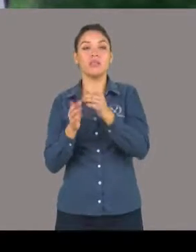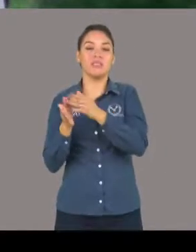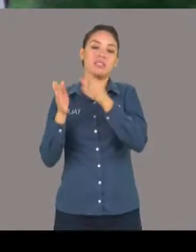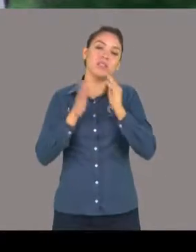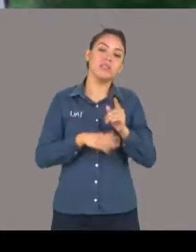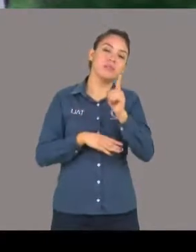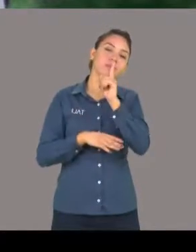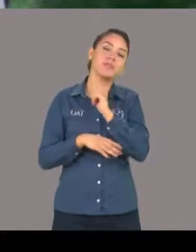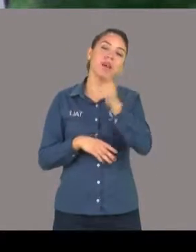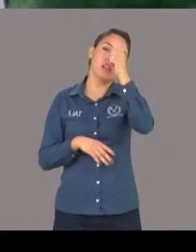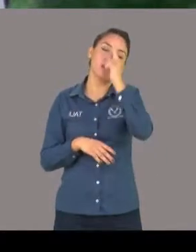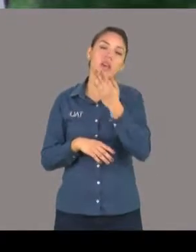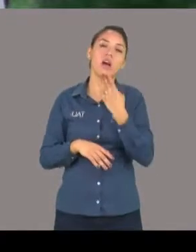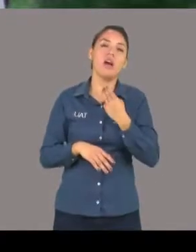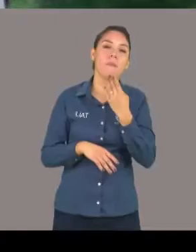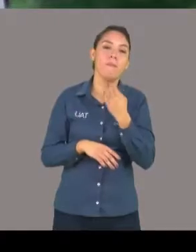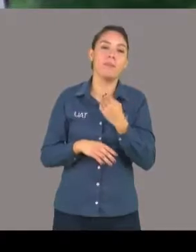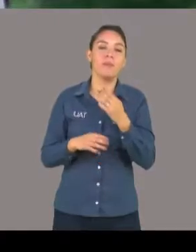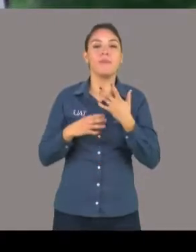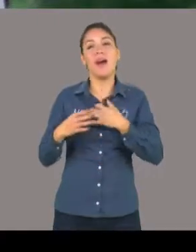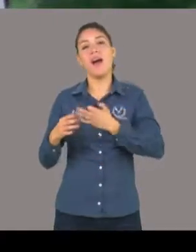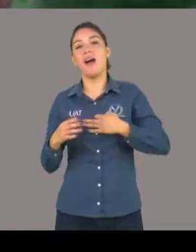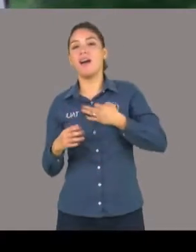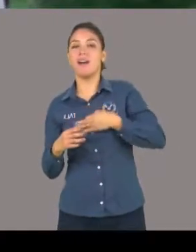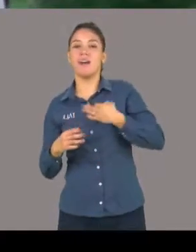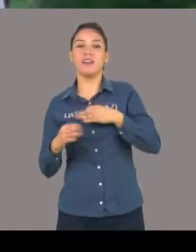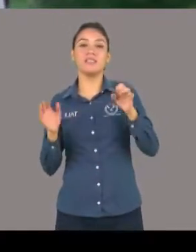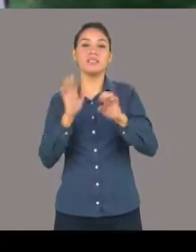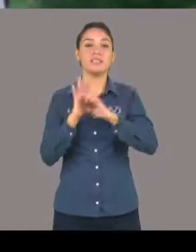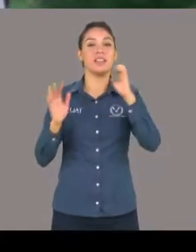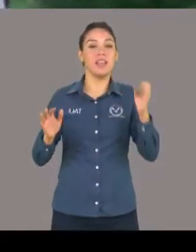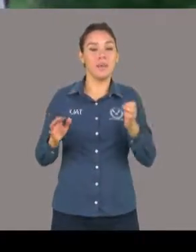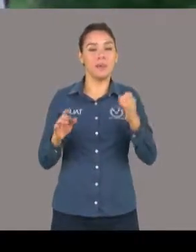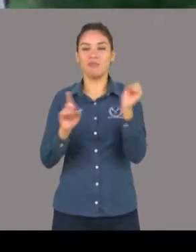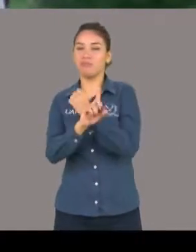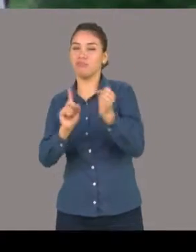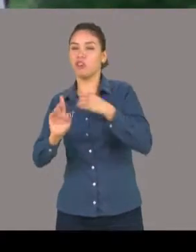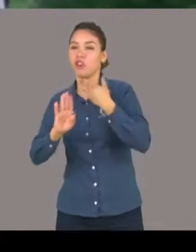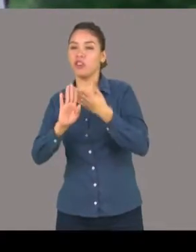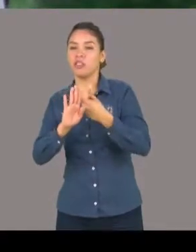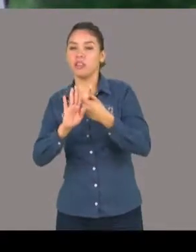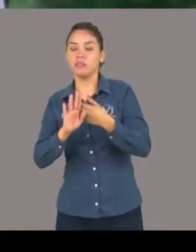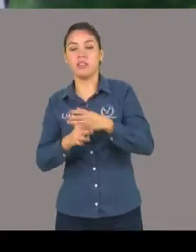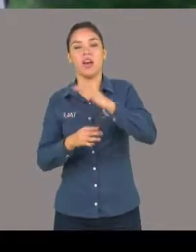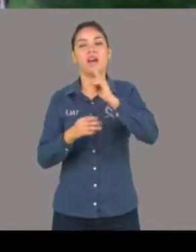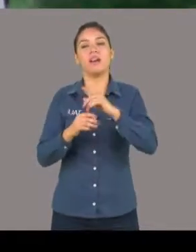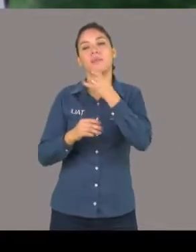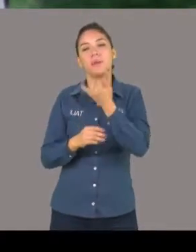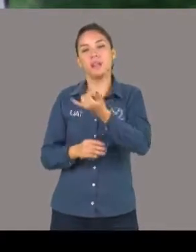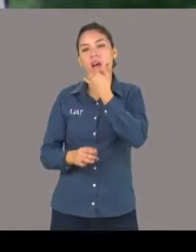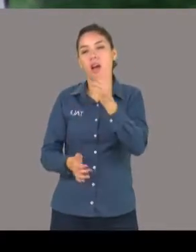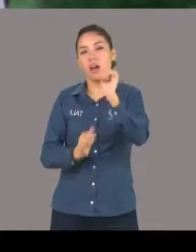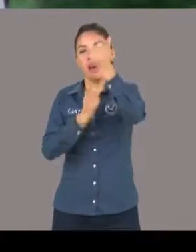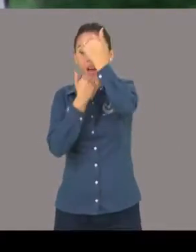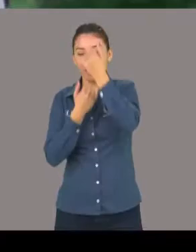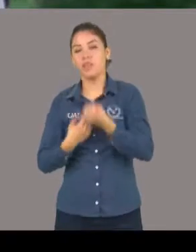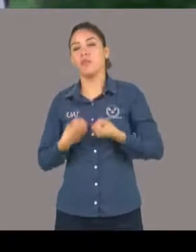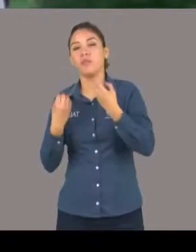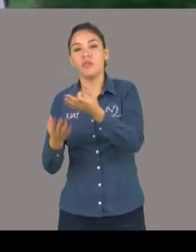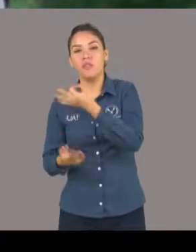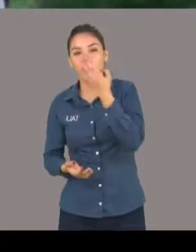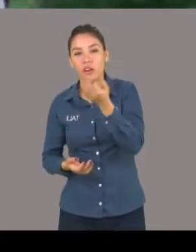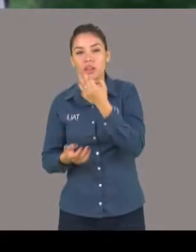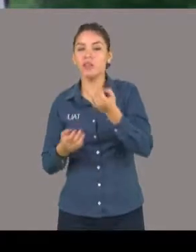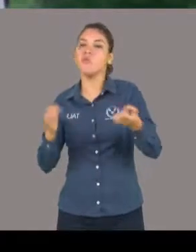por la fase de la luna de miel, porque esa las llena de emoción, porque sienten que otra vez él las ama, les lleva flores, las trata bien,